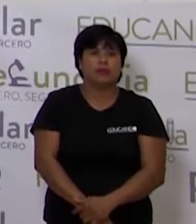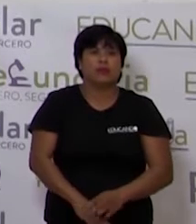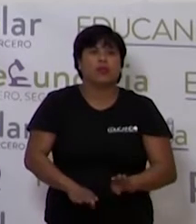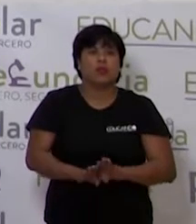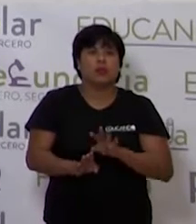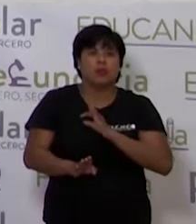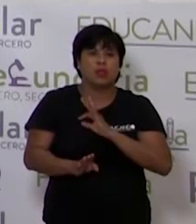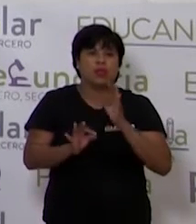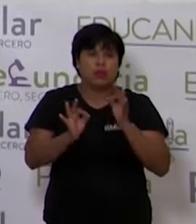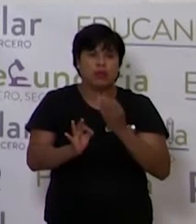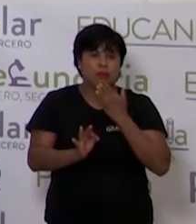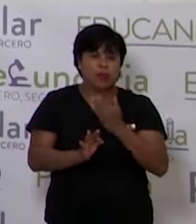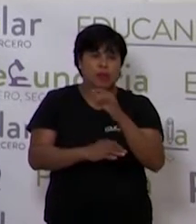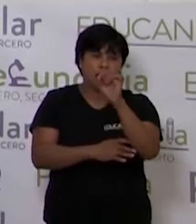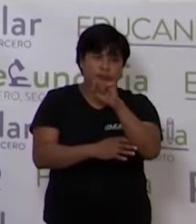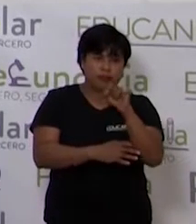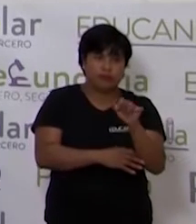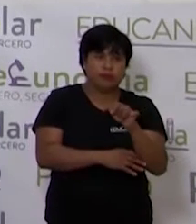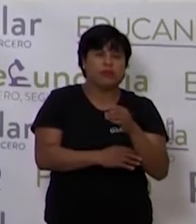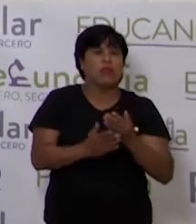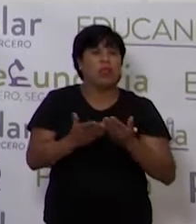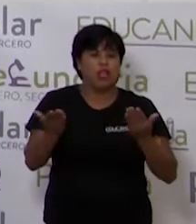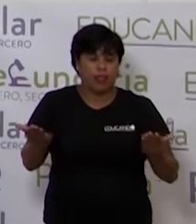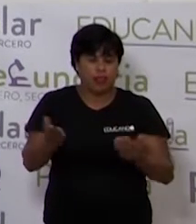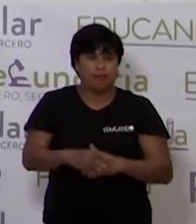graficar adecuadamente. Y ahora sí,